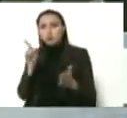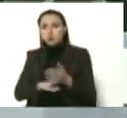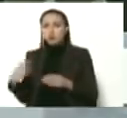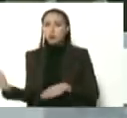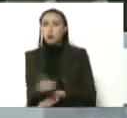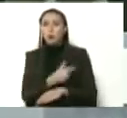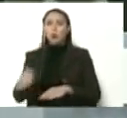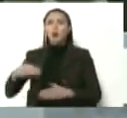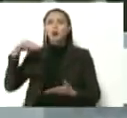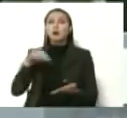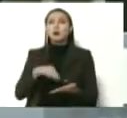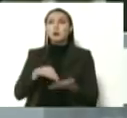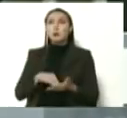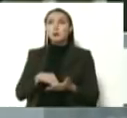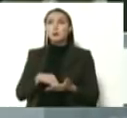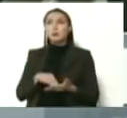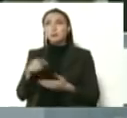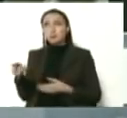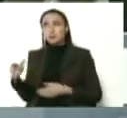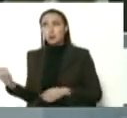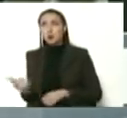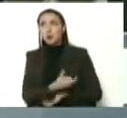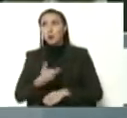de Miranda. Aquí tenemos a su gobernador.